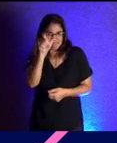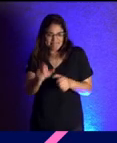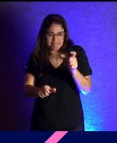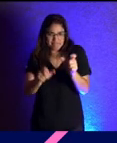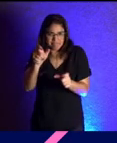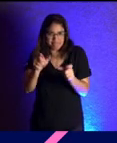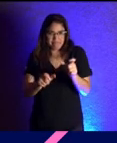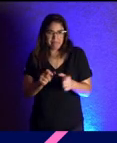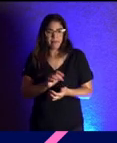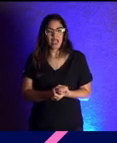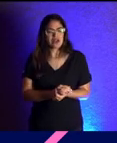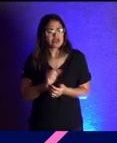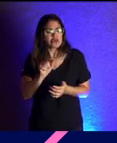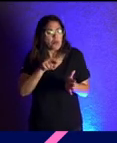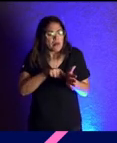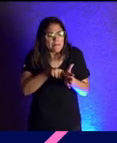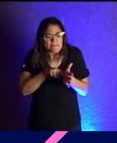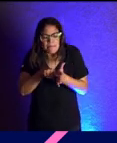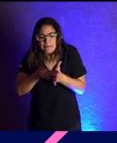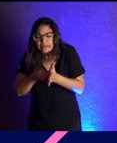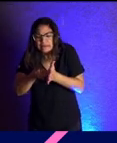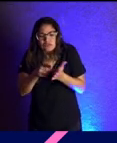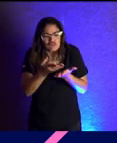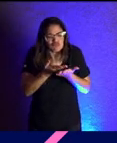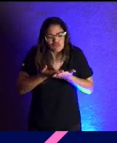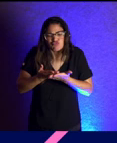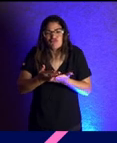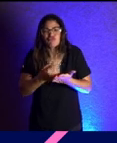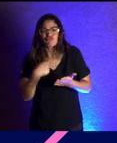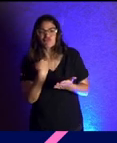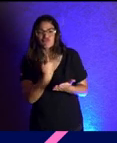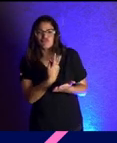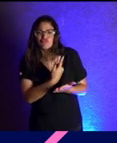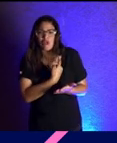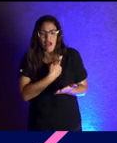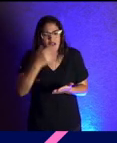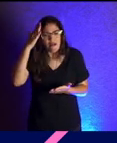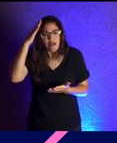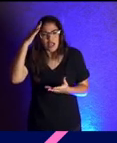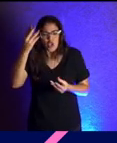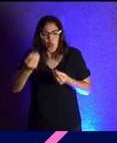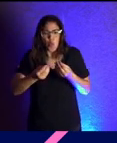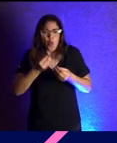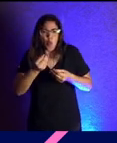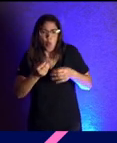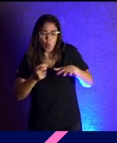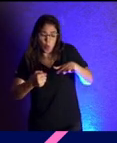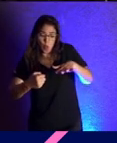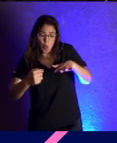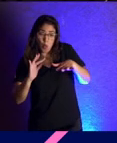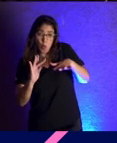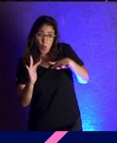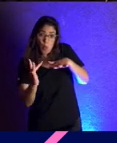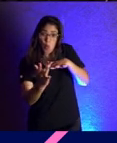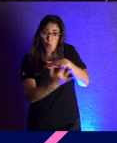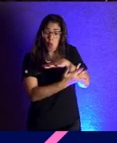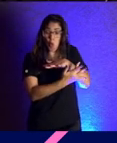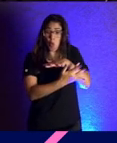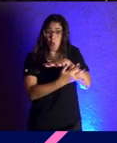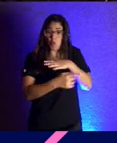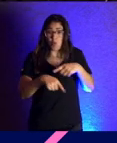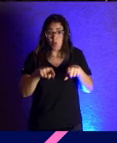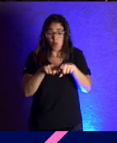una investigación que hicimos nosotros, que mostraba cómo a través de redes sociales se plantean derechos digitales, el régimen de